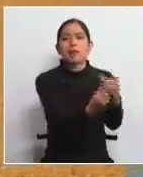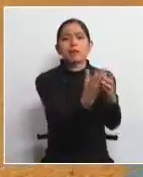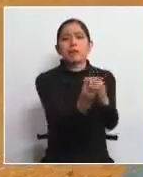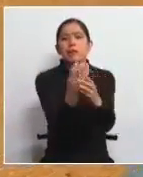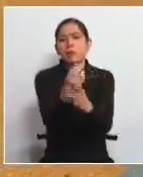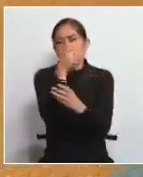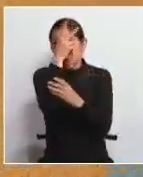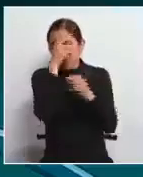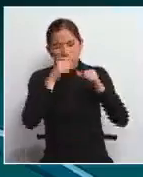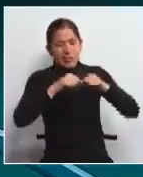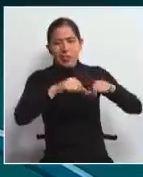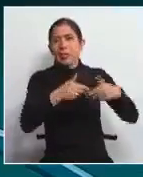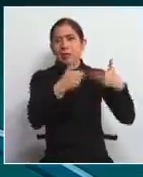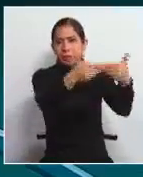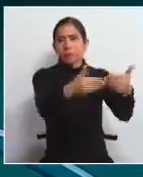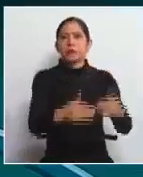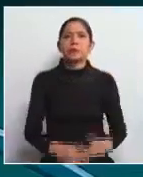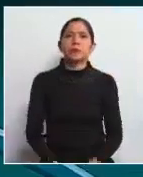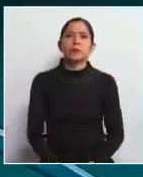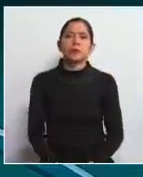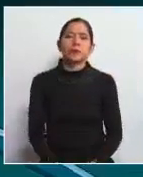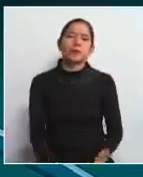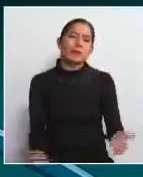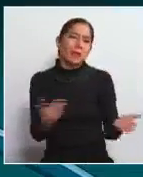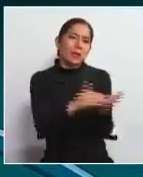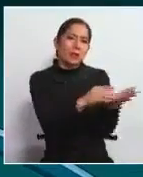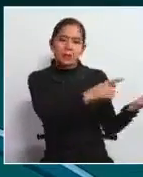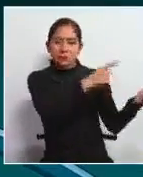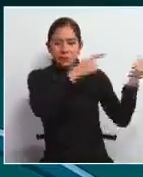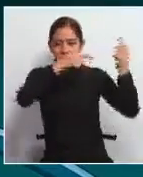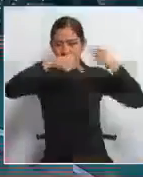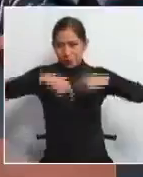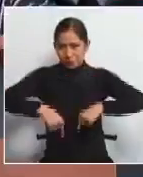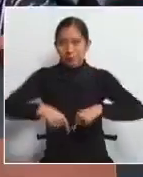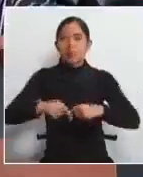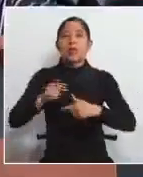ciclo productivo. Nuevamente regresamos con la actividad hasta Chuquisaca. Escuchemos